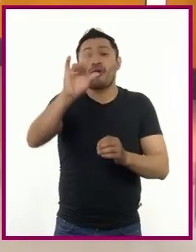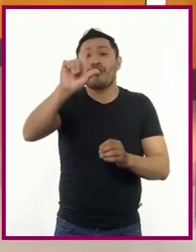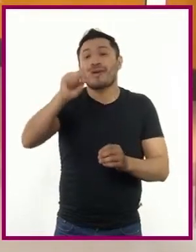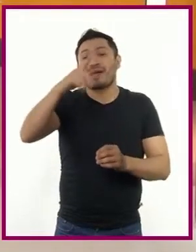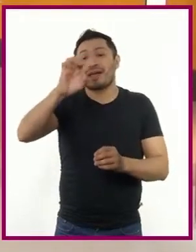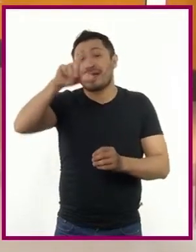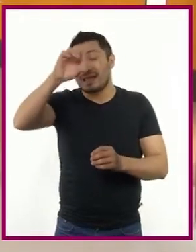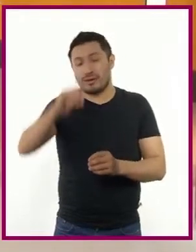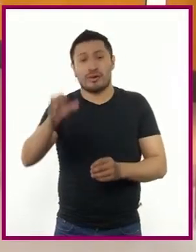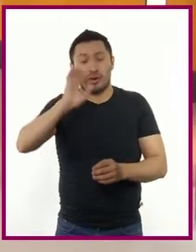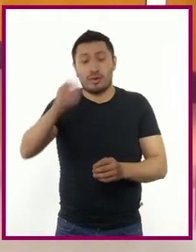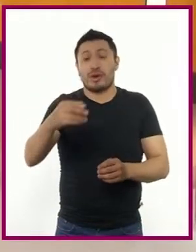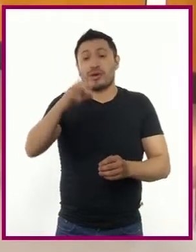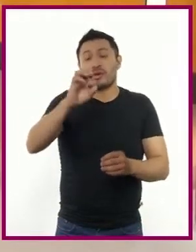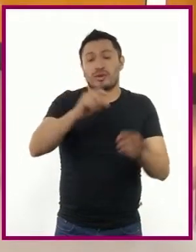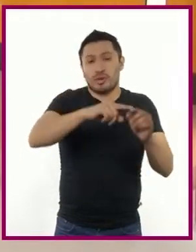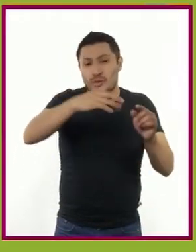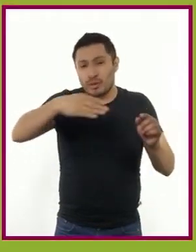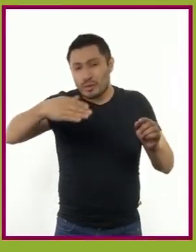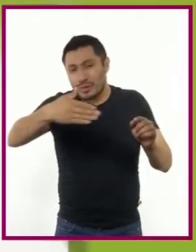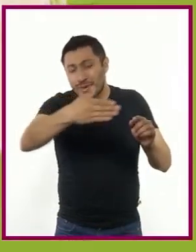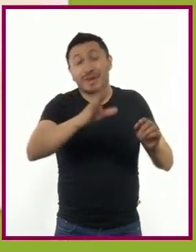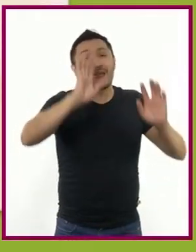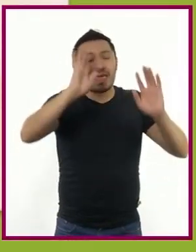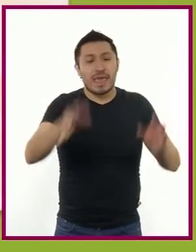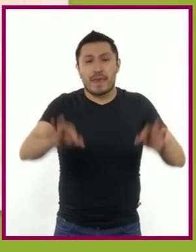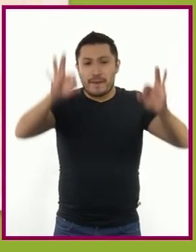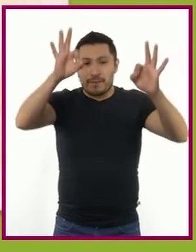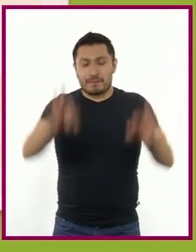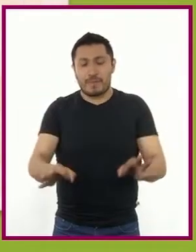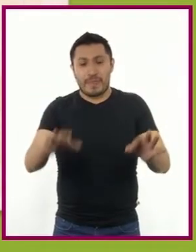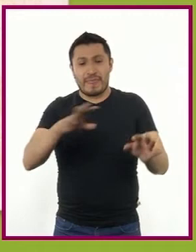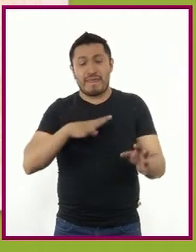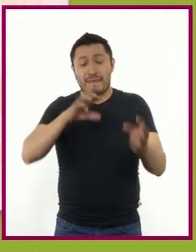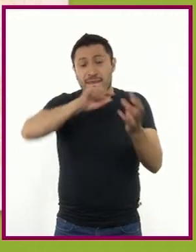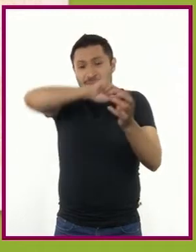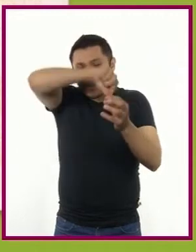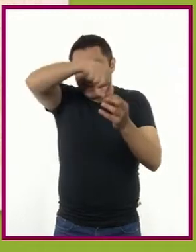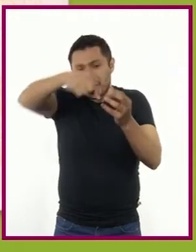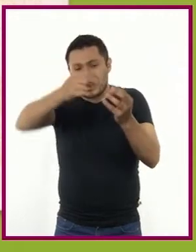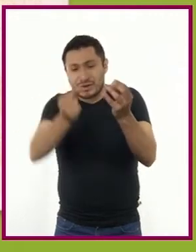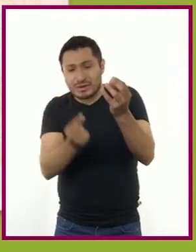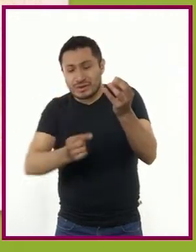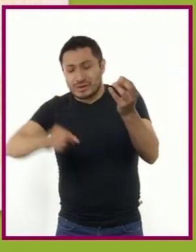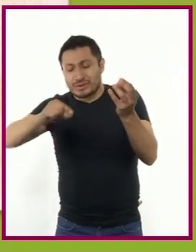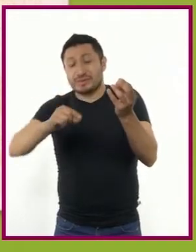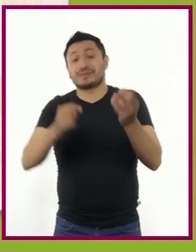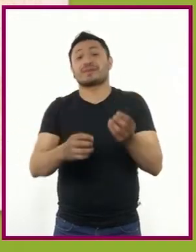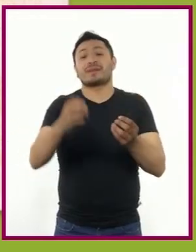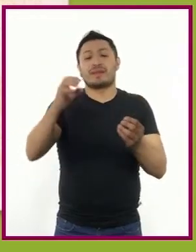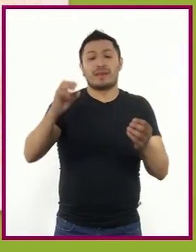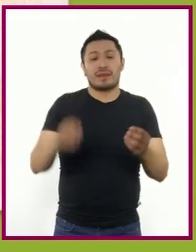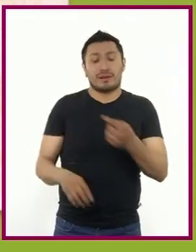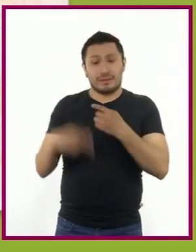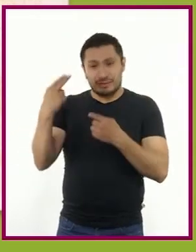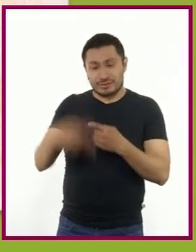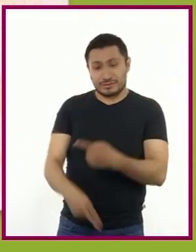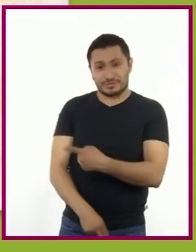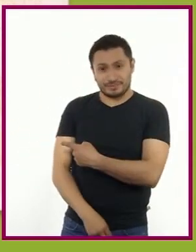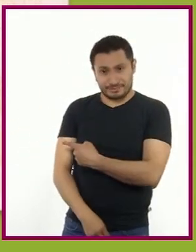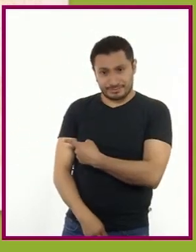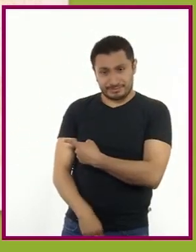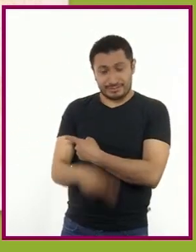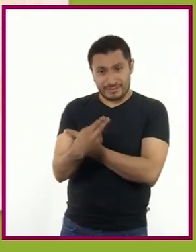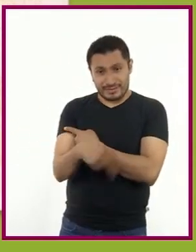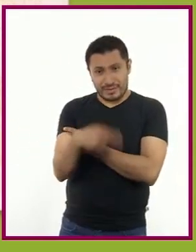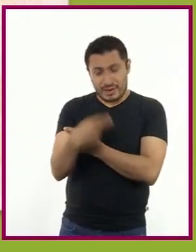espermatozoides alcanzan la madurez, pasan a los llamados conductos deferentes, que son la continuación de los epidídimos